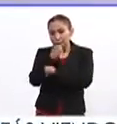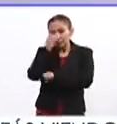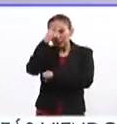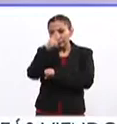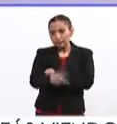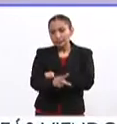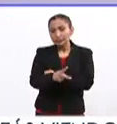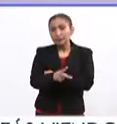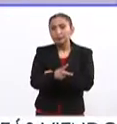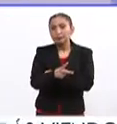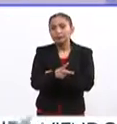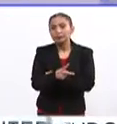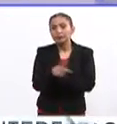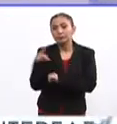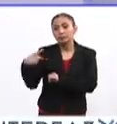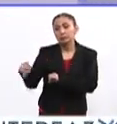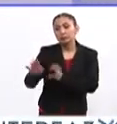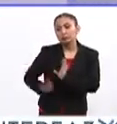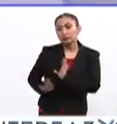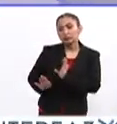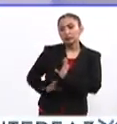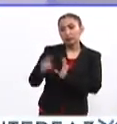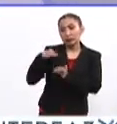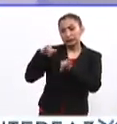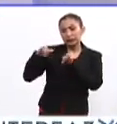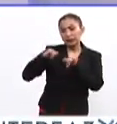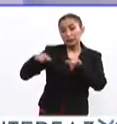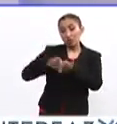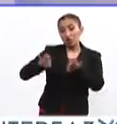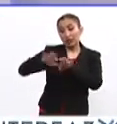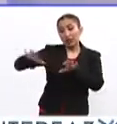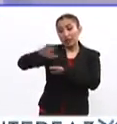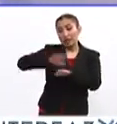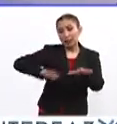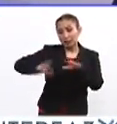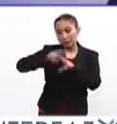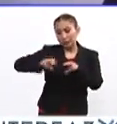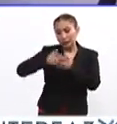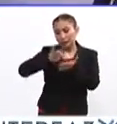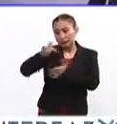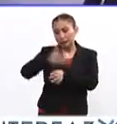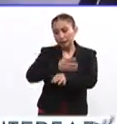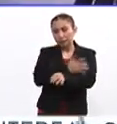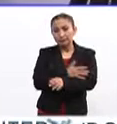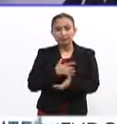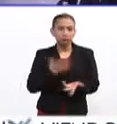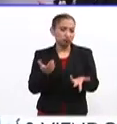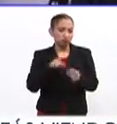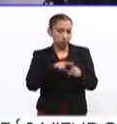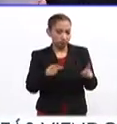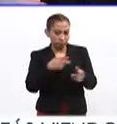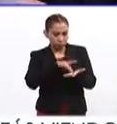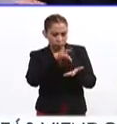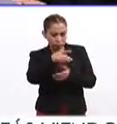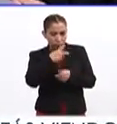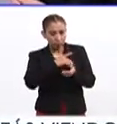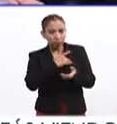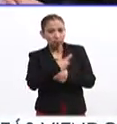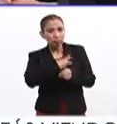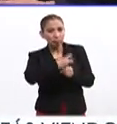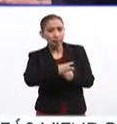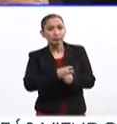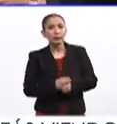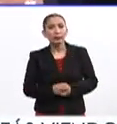de México, en fin, su característica geográfica es muy importante de analizar. Gracias por estar con nosotros. No, al contrario, Omar, Ana Cristina, Bienvenida. muchas gracias